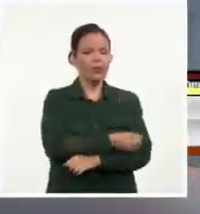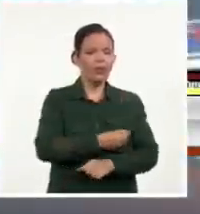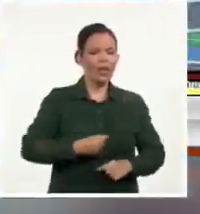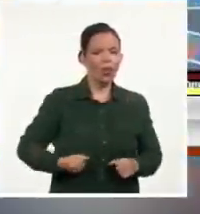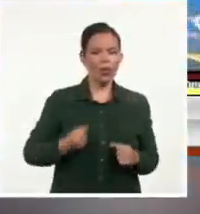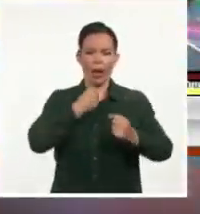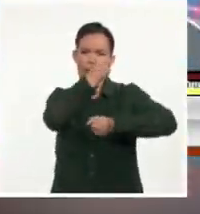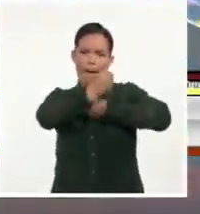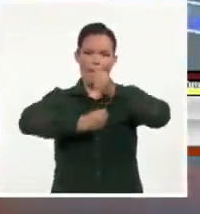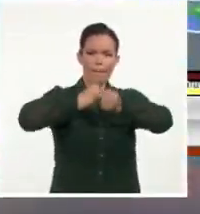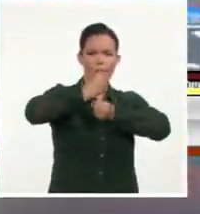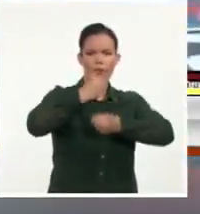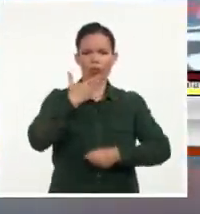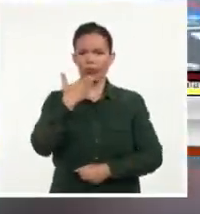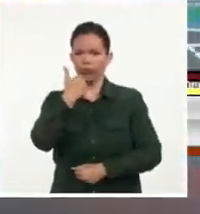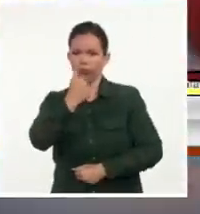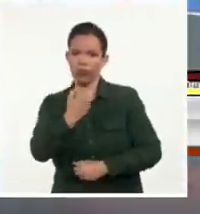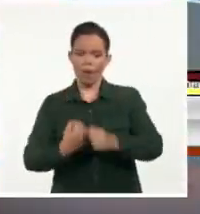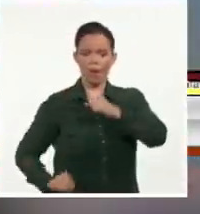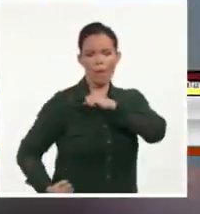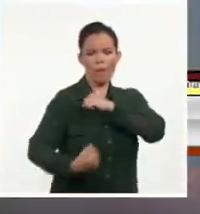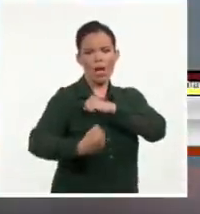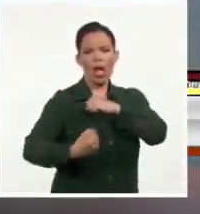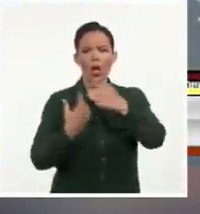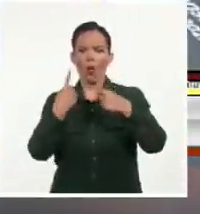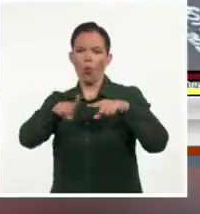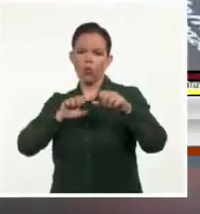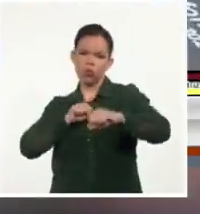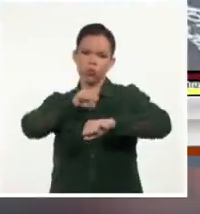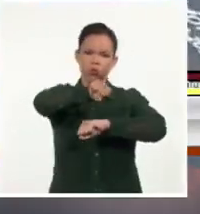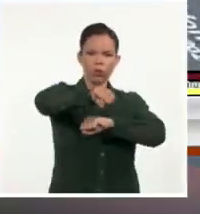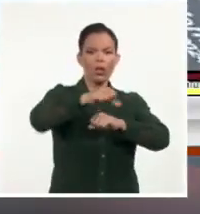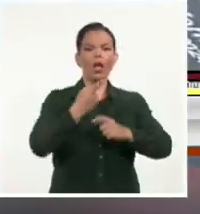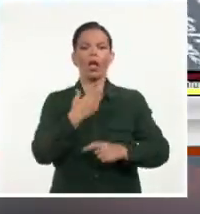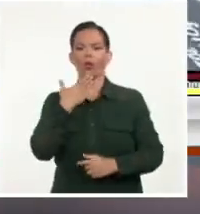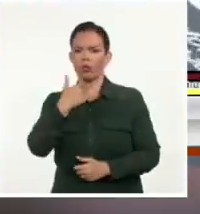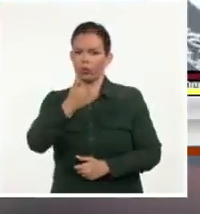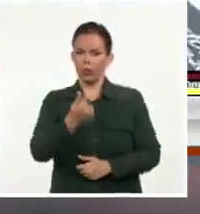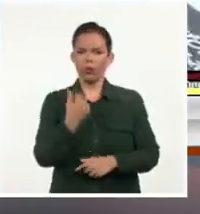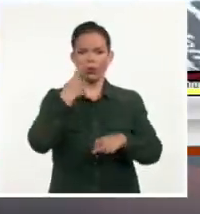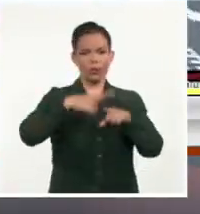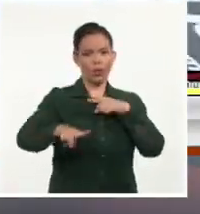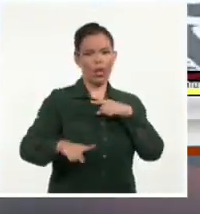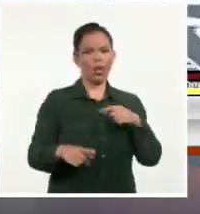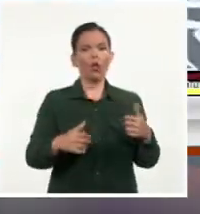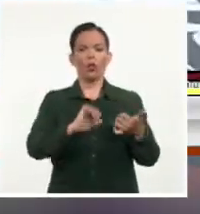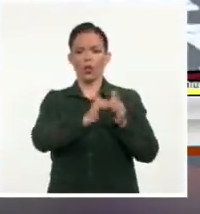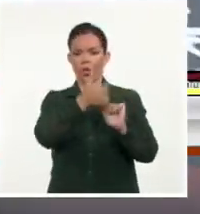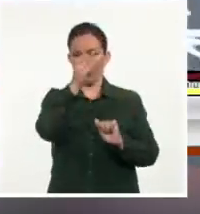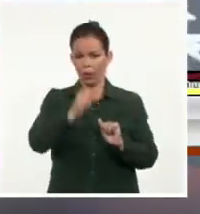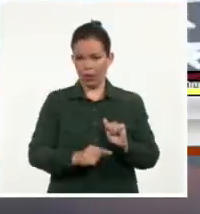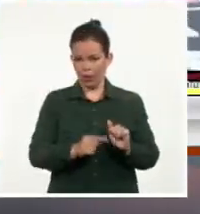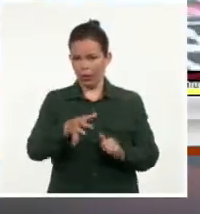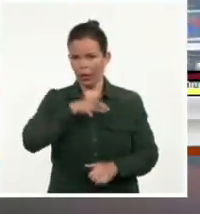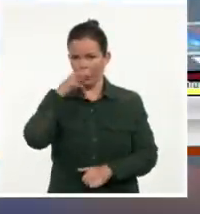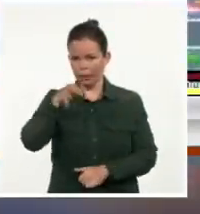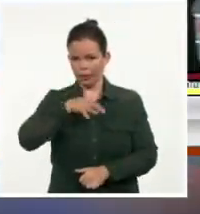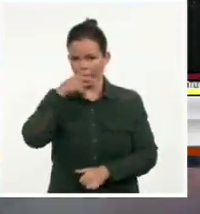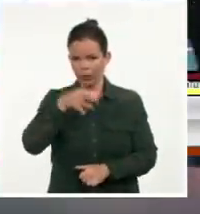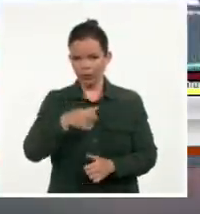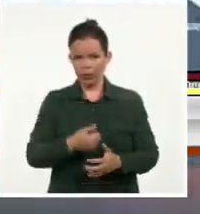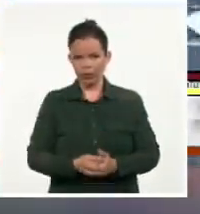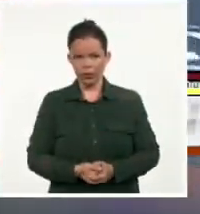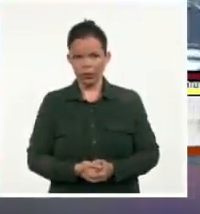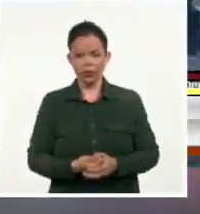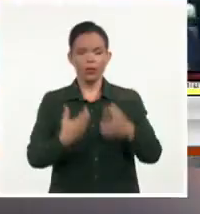de poder lluvia de ganchos y rectos a la humanidad de la azteca según la reseña del combate en lo personal de vino